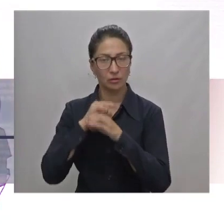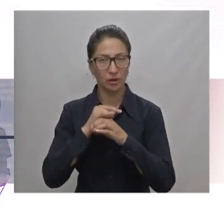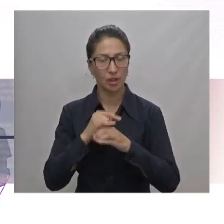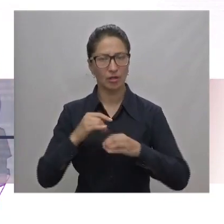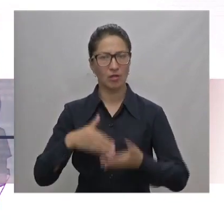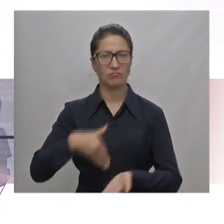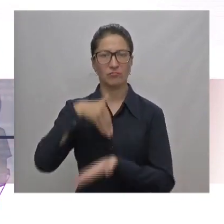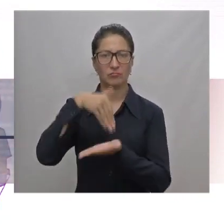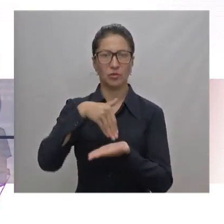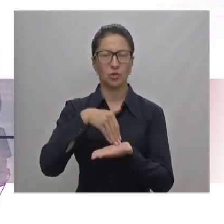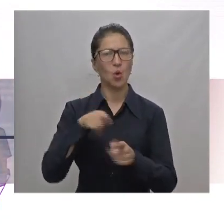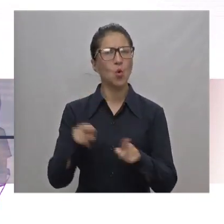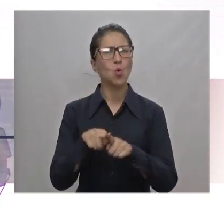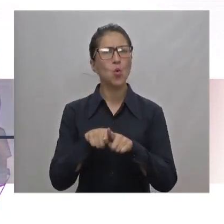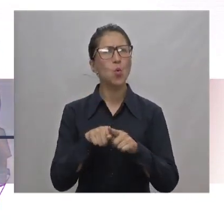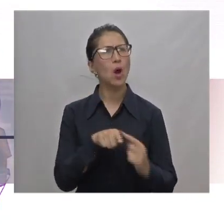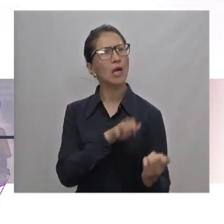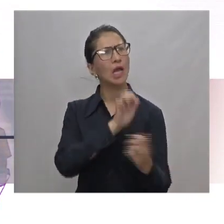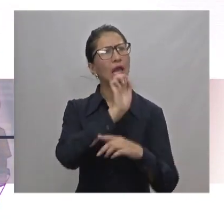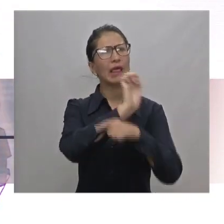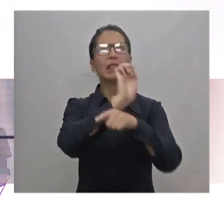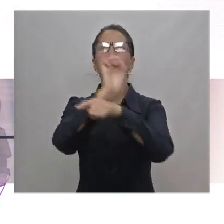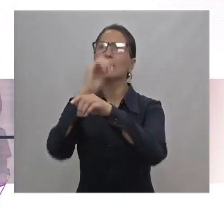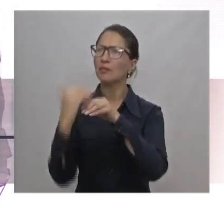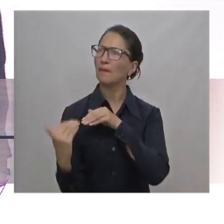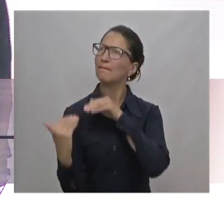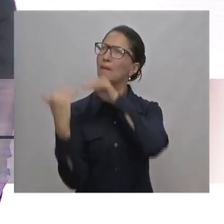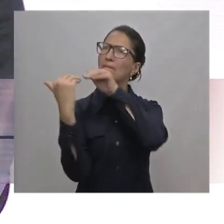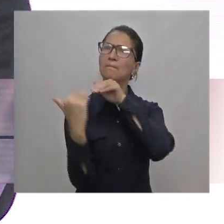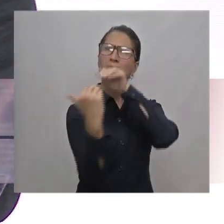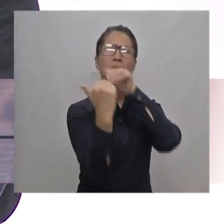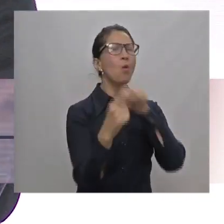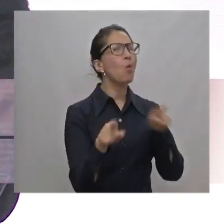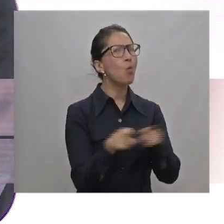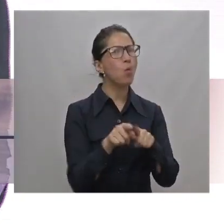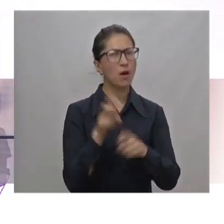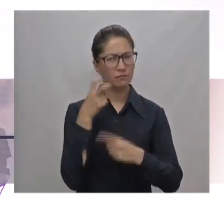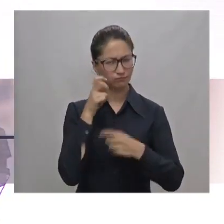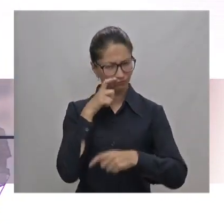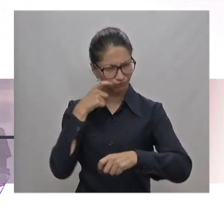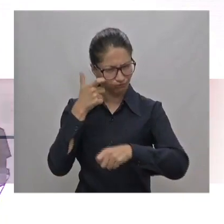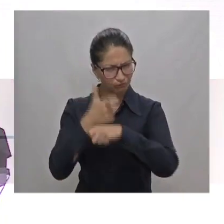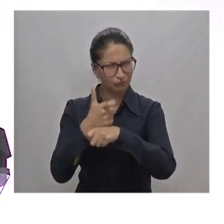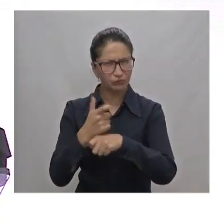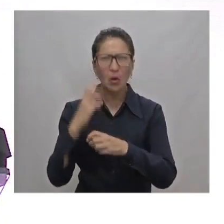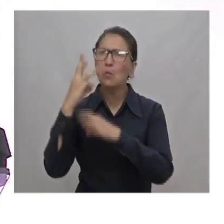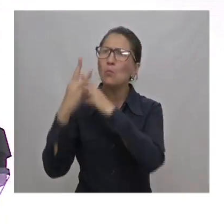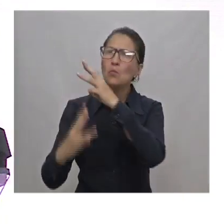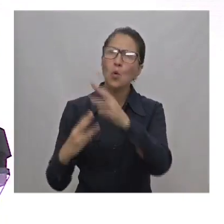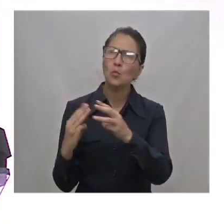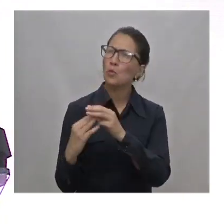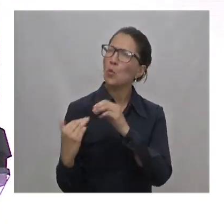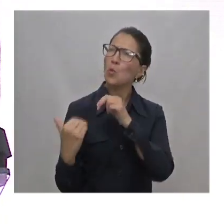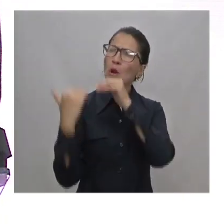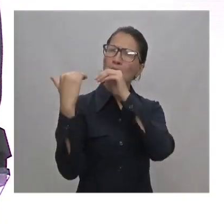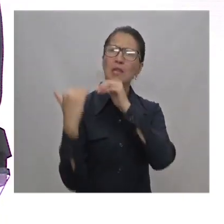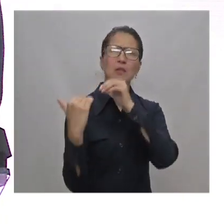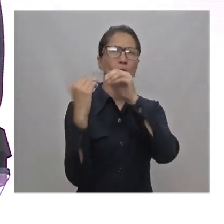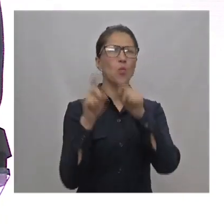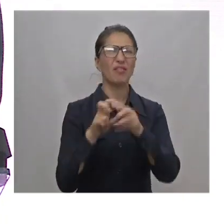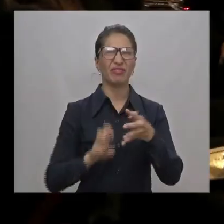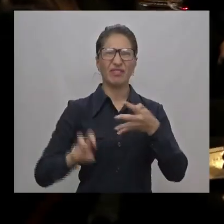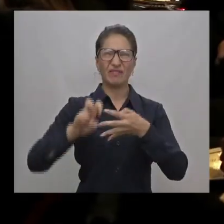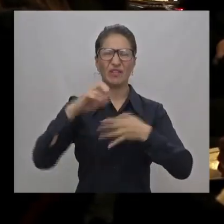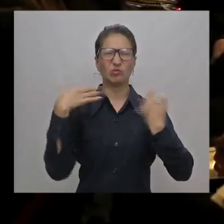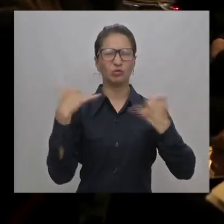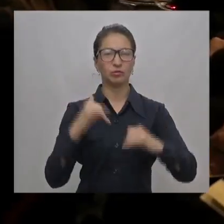Contraloría General de la República a la altura de las más importantes entidades de fiscalización del mundo. Para el contralor